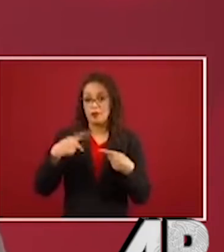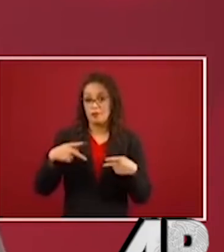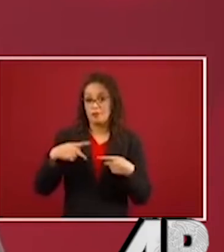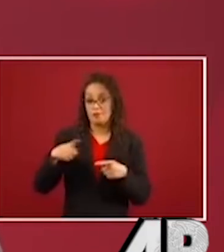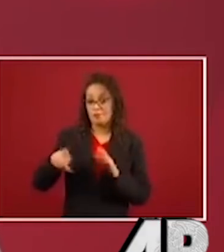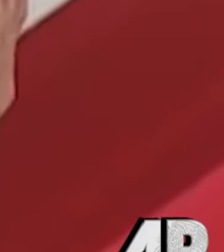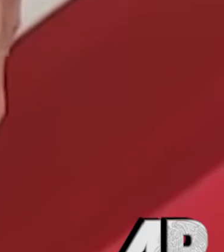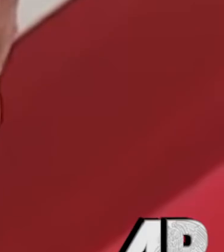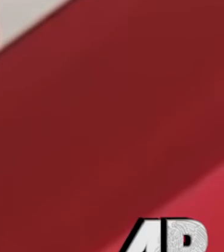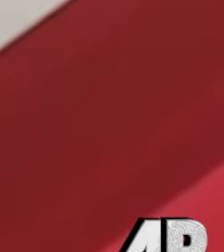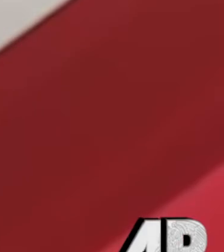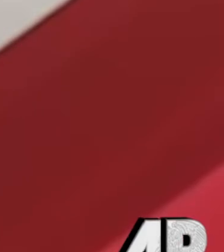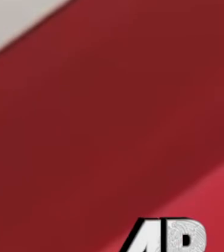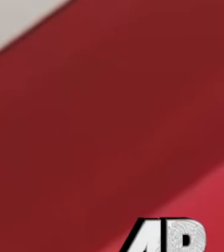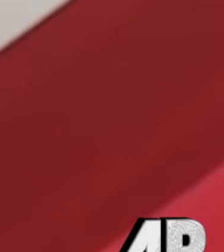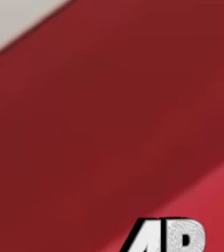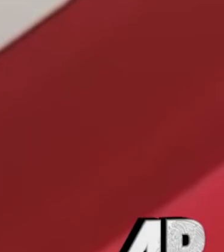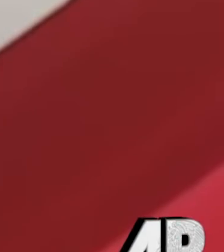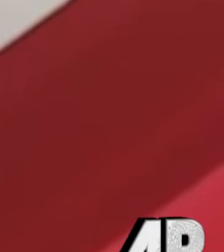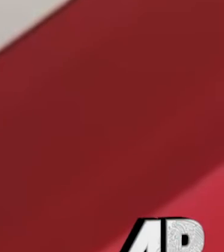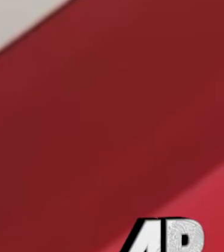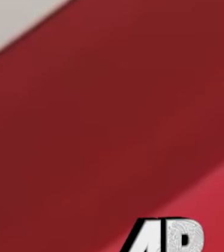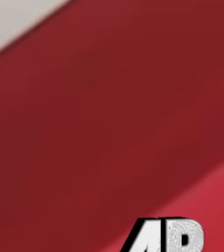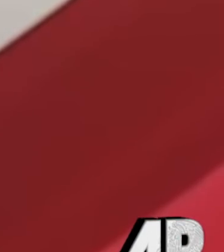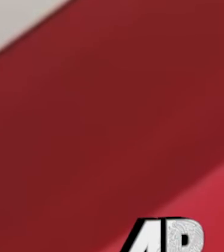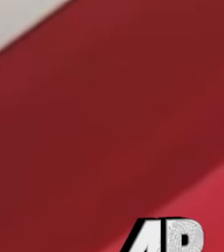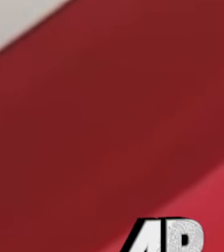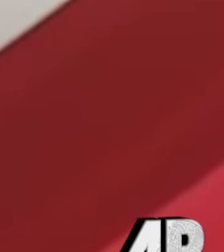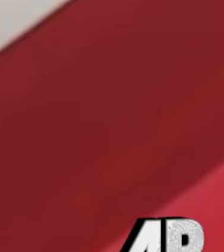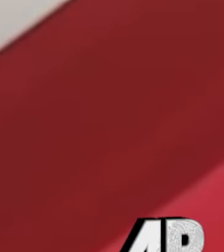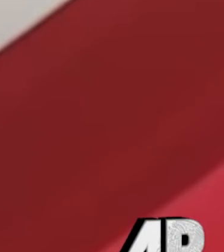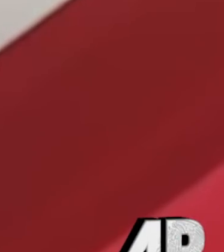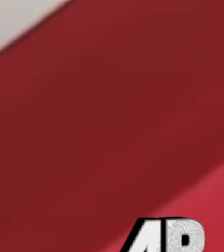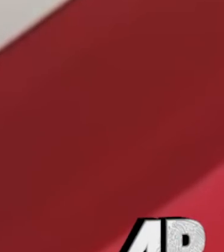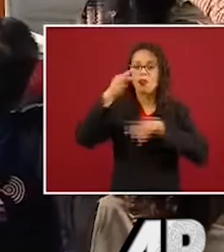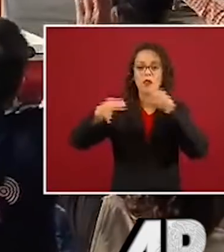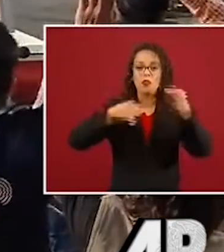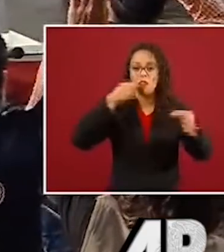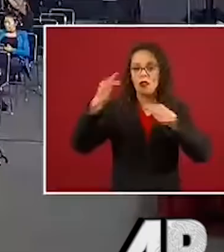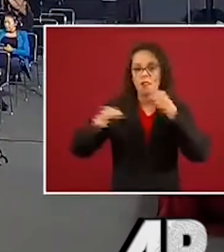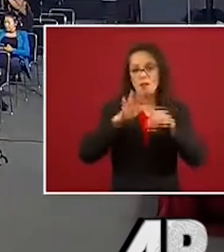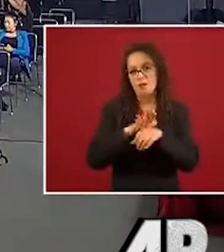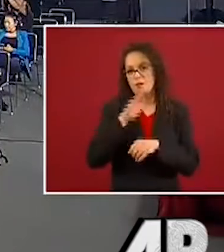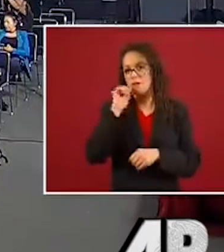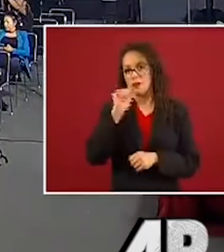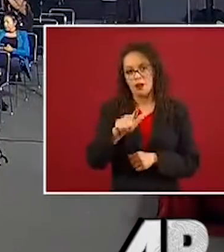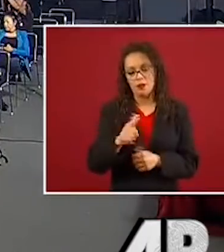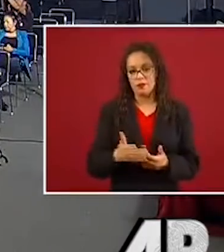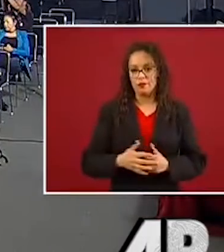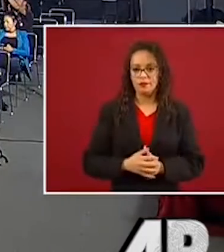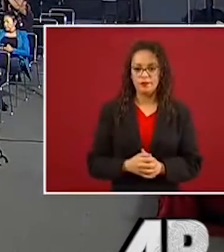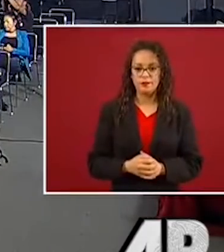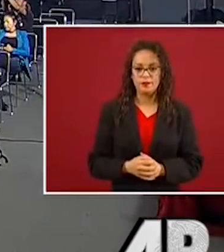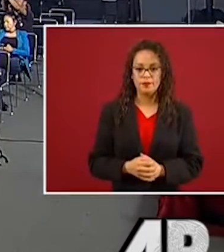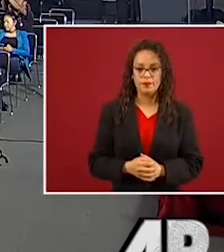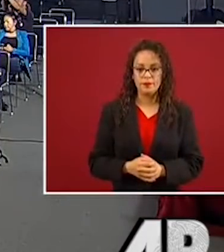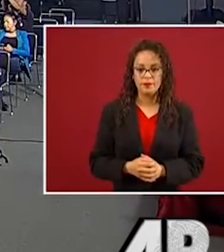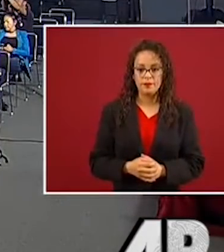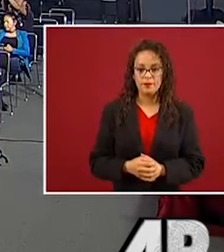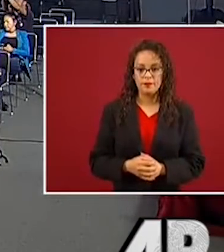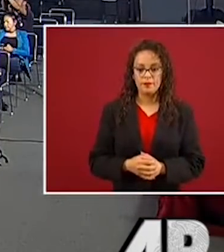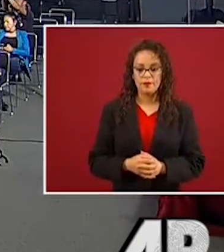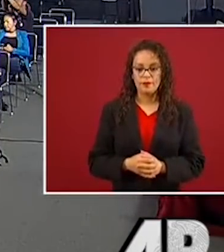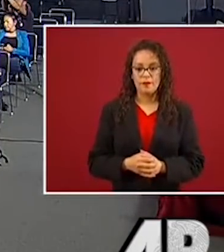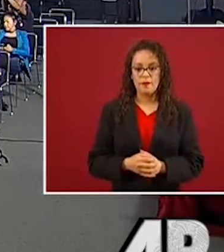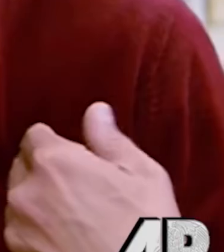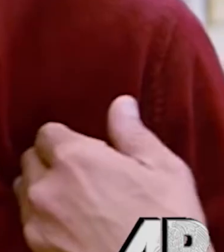de que el presidente Andrés Manuel y el director del IMSS, entre otros funcionarios, no tienen la capacidad para poder sobrellevar esta